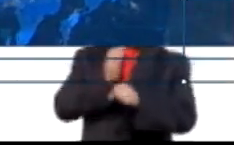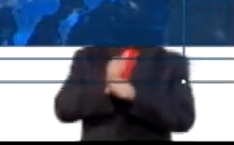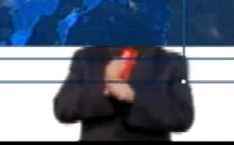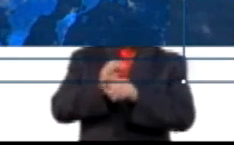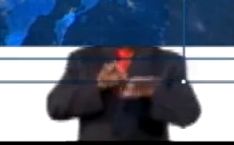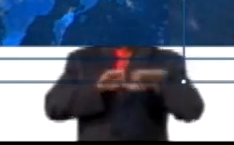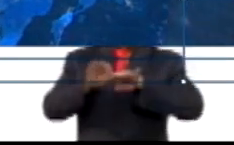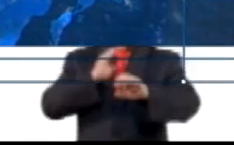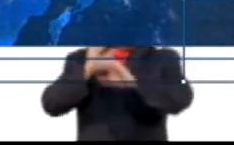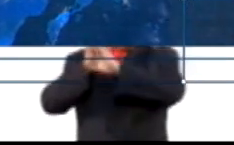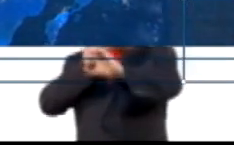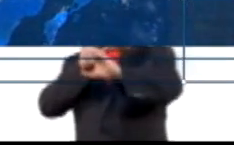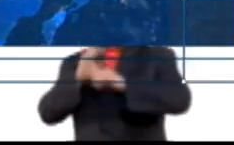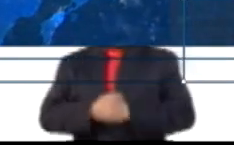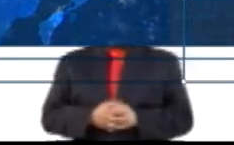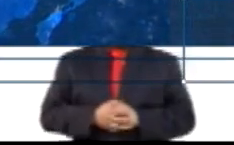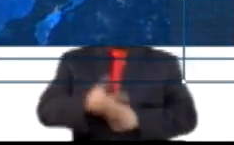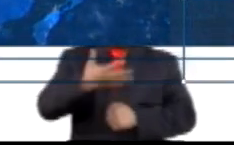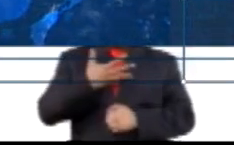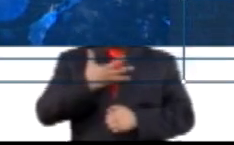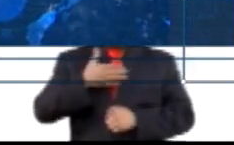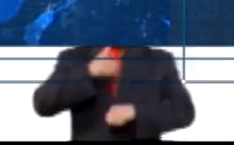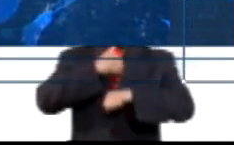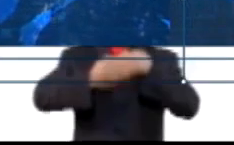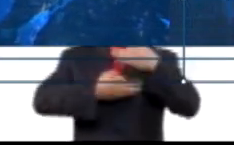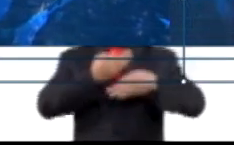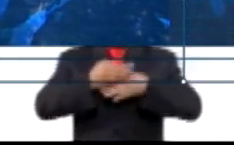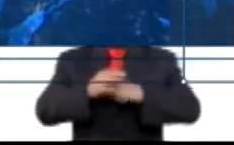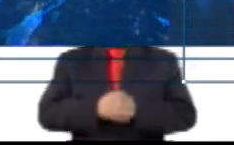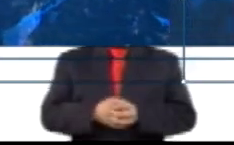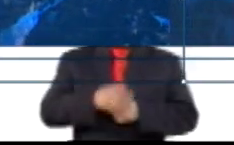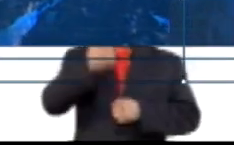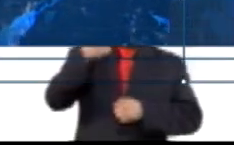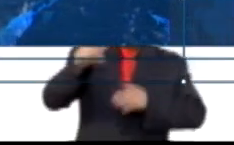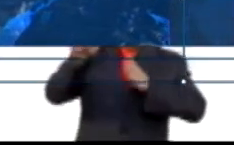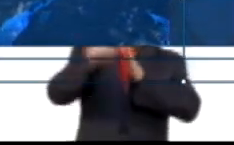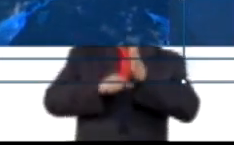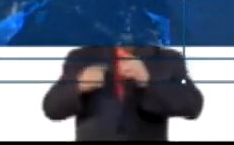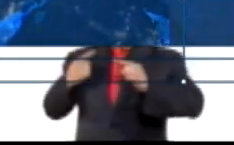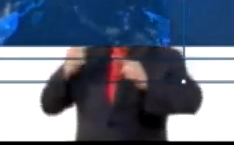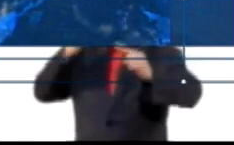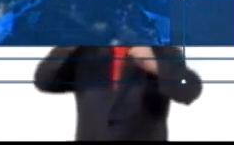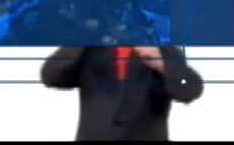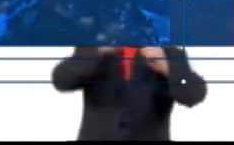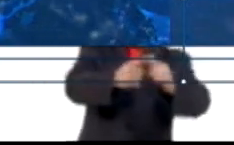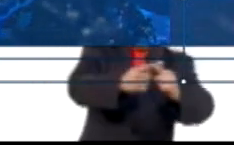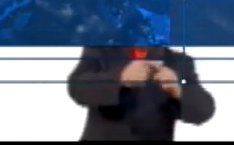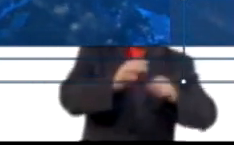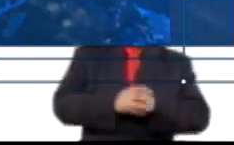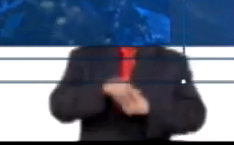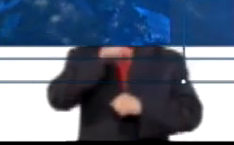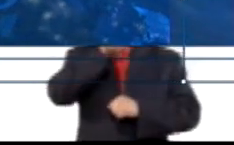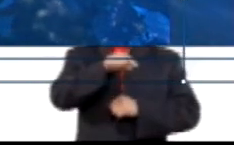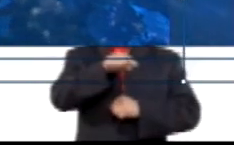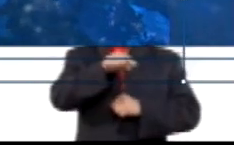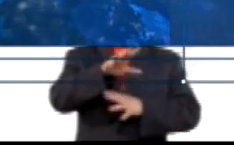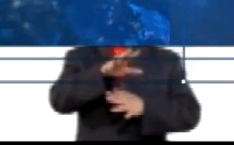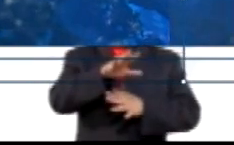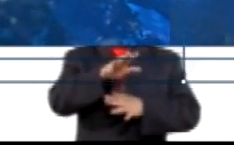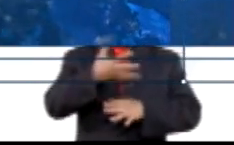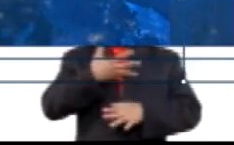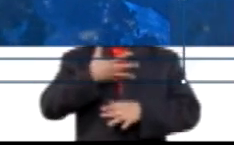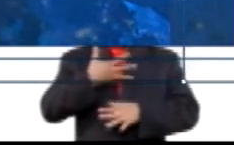que tenemos varias opciones y que si necesitan ir a Pantitlán y de Pantitlán hacia el centro de la ciudad, pueden usar el servicio de